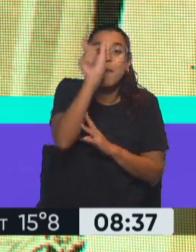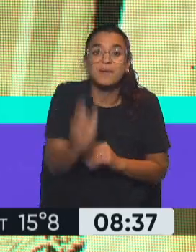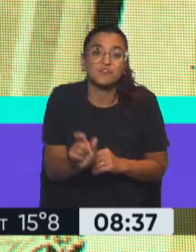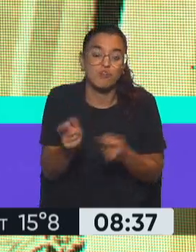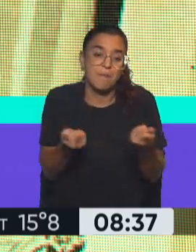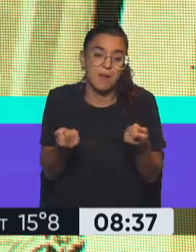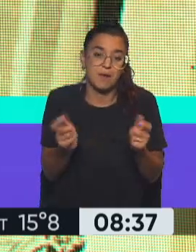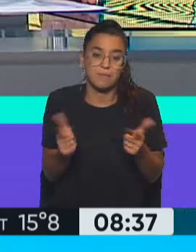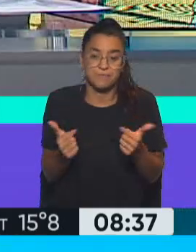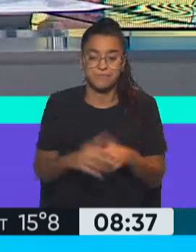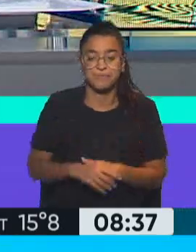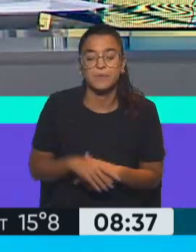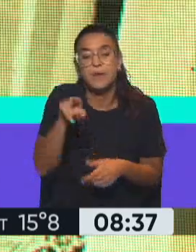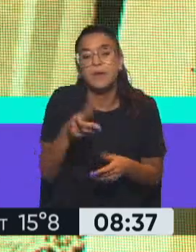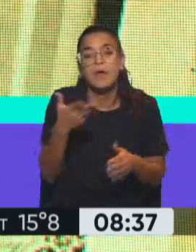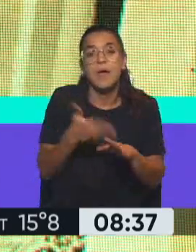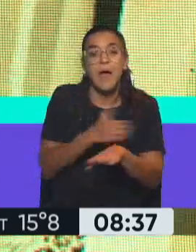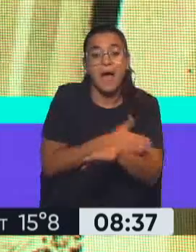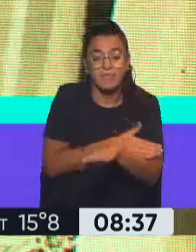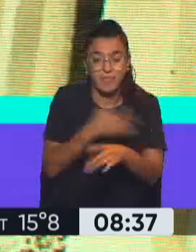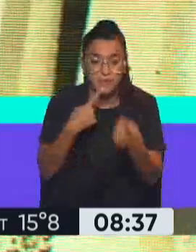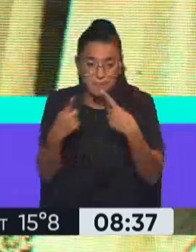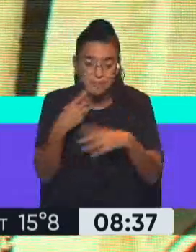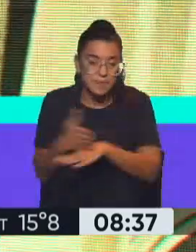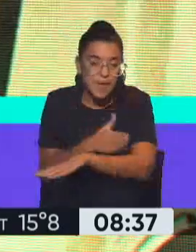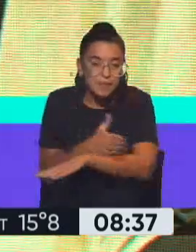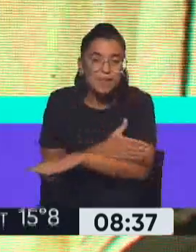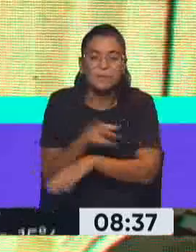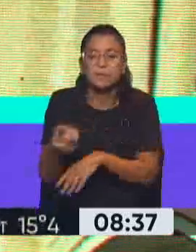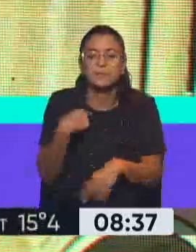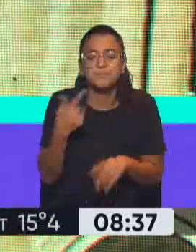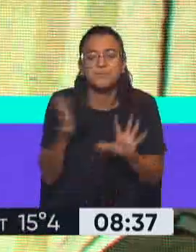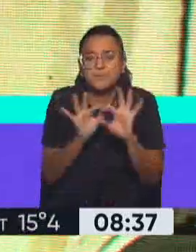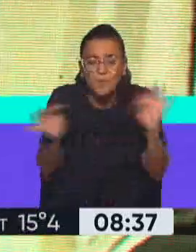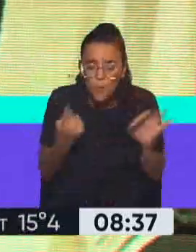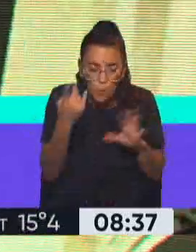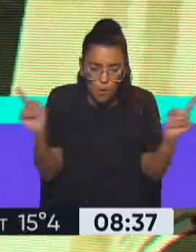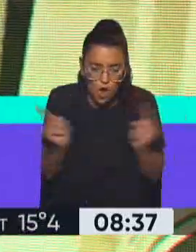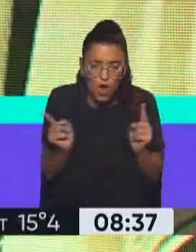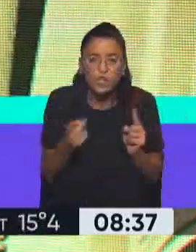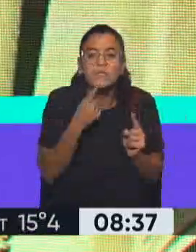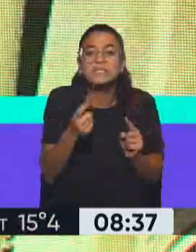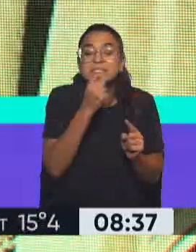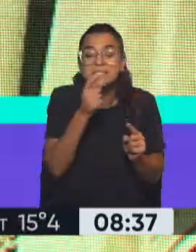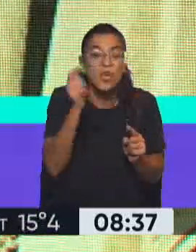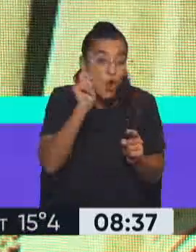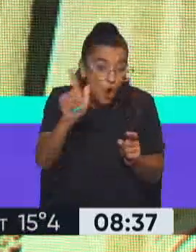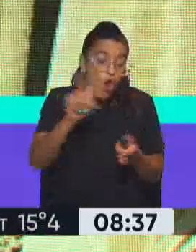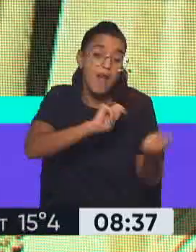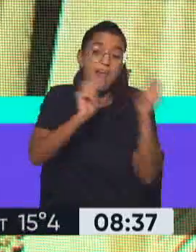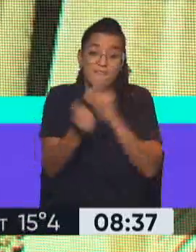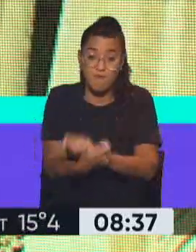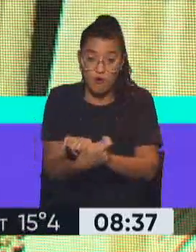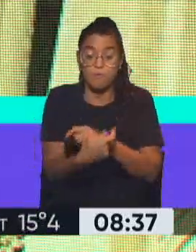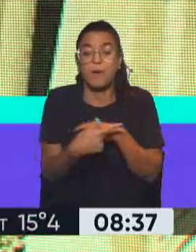persona tenemos una nota pero antes de la nota un enunciado nada más si se logra la reforma